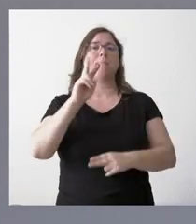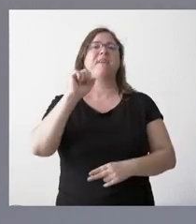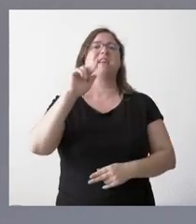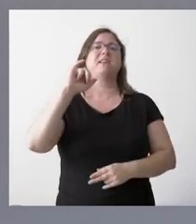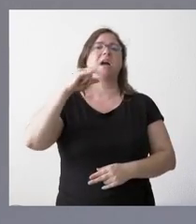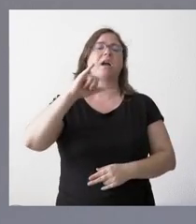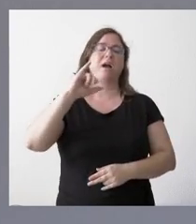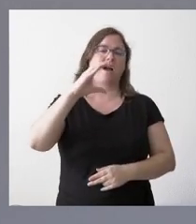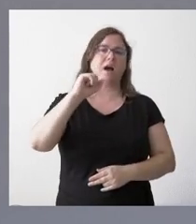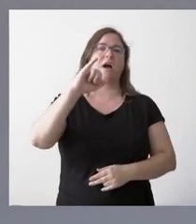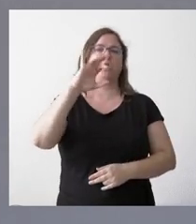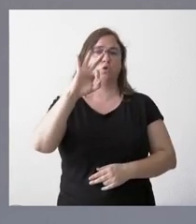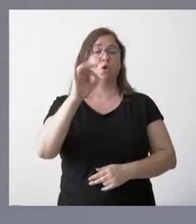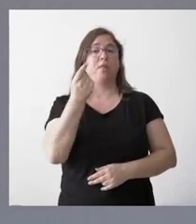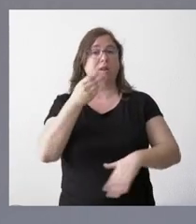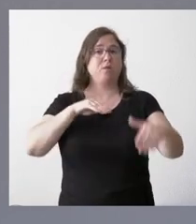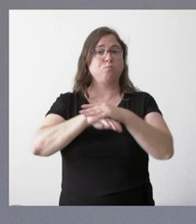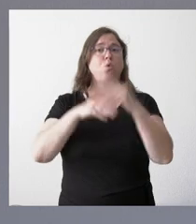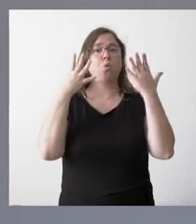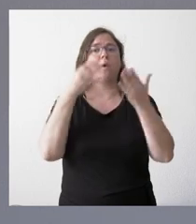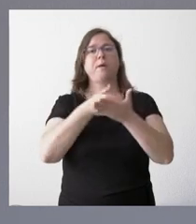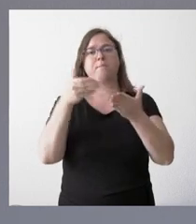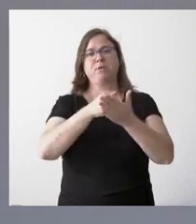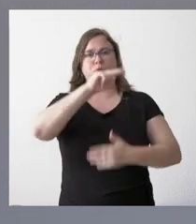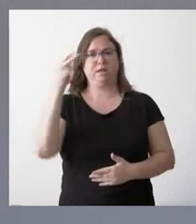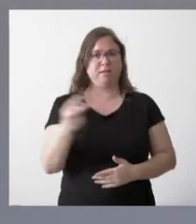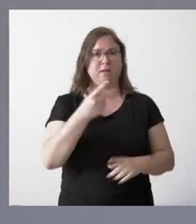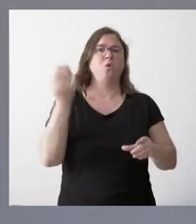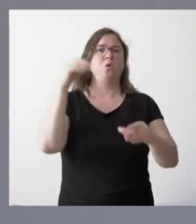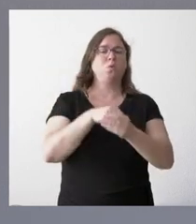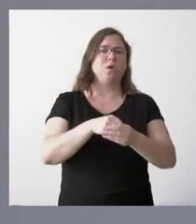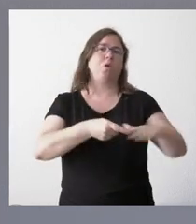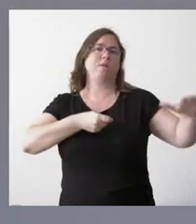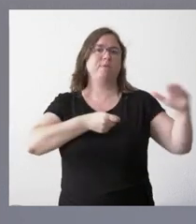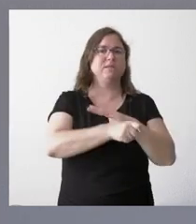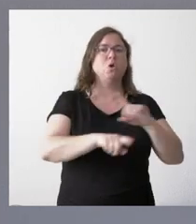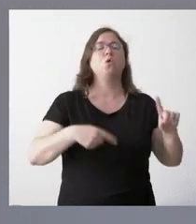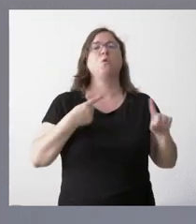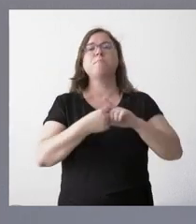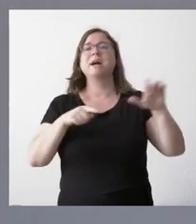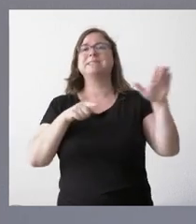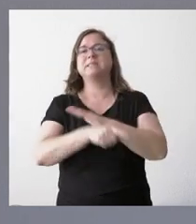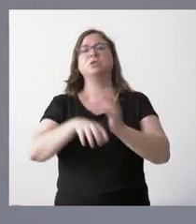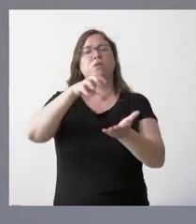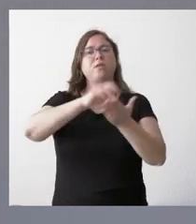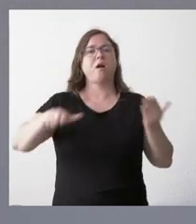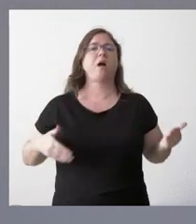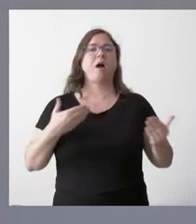de una inversión de 9 millones de euros, que incluye tanto la inversión como la gestión de este centro hasta el